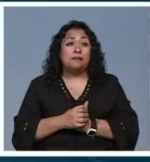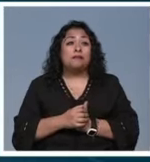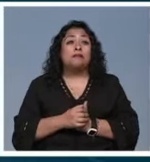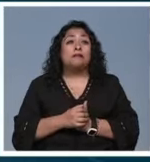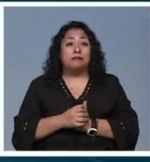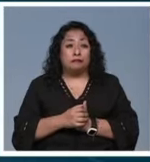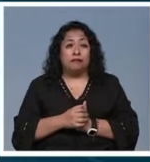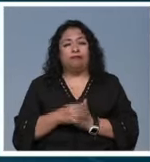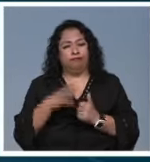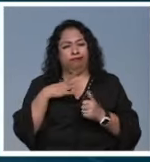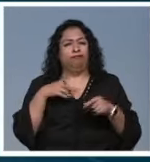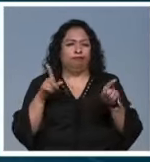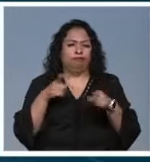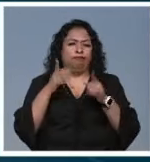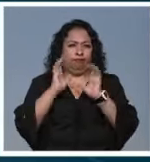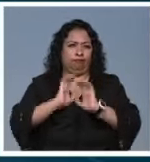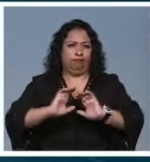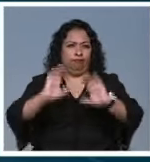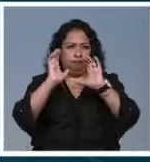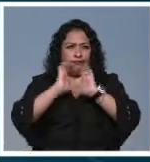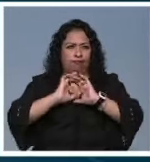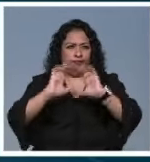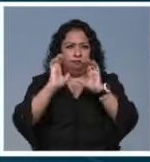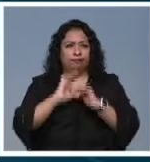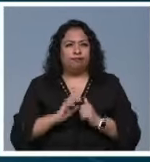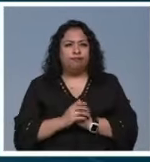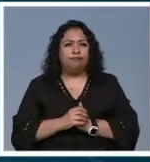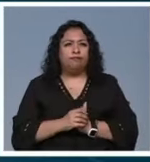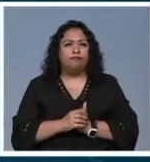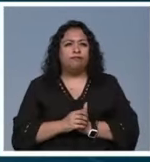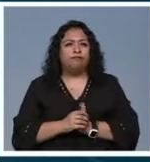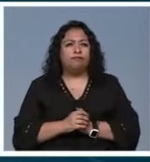se va a cantar una obra